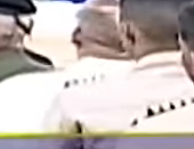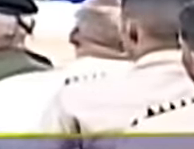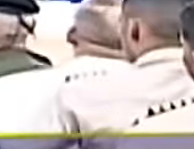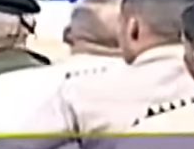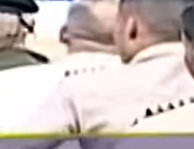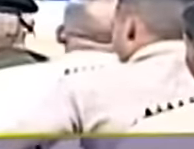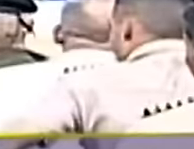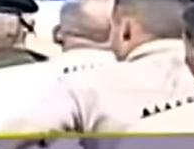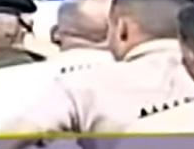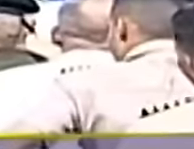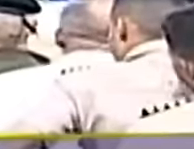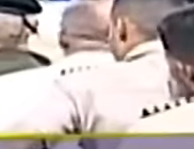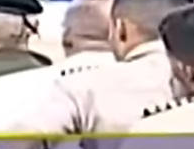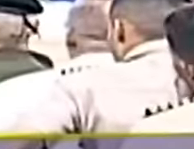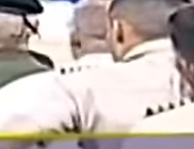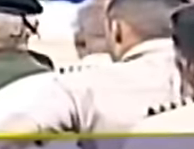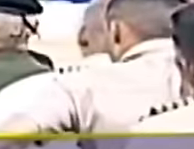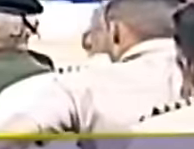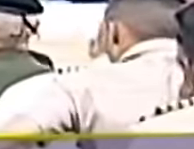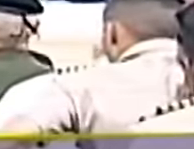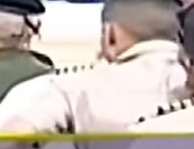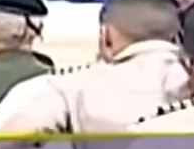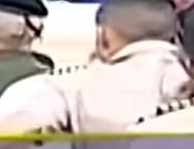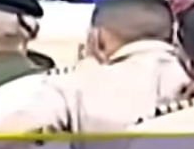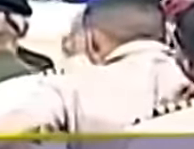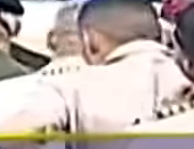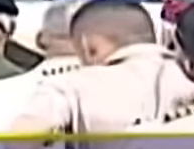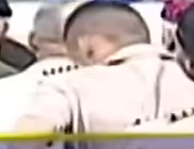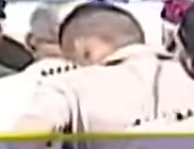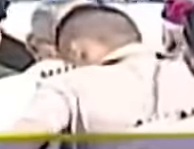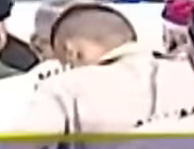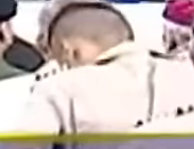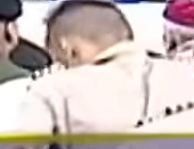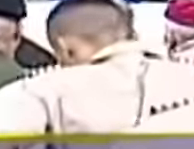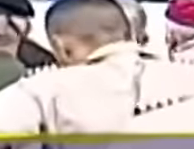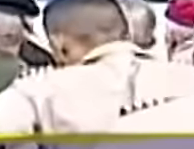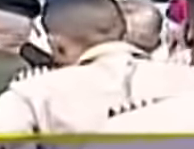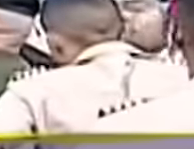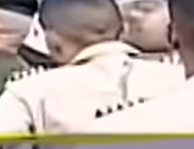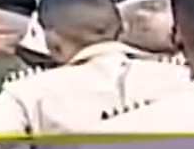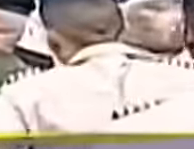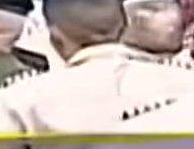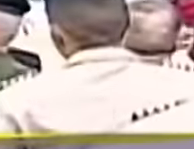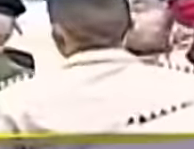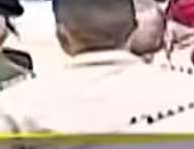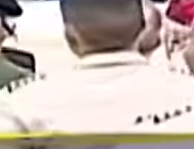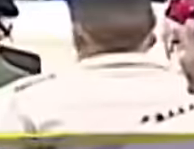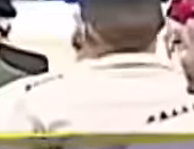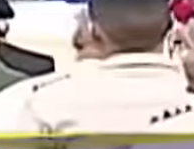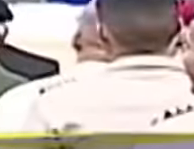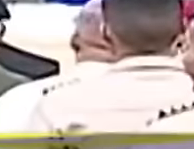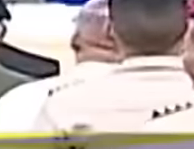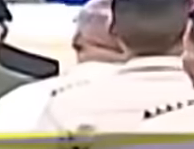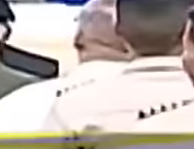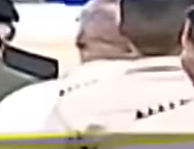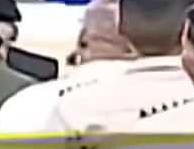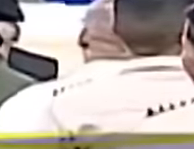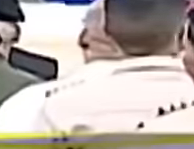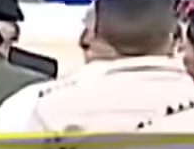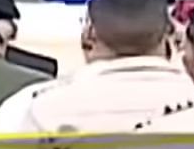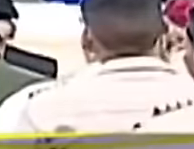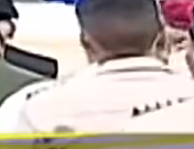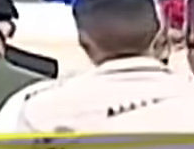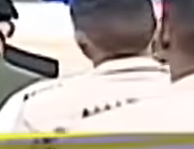A cargo de los cadetes de la Fuerza Armada Nacional Bolivariana, tenemos allí al presidente constitucional Nicolás Maduro compartiendo con